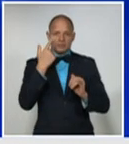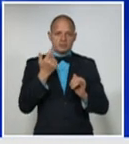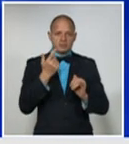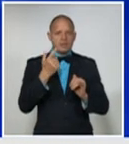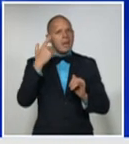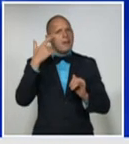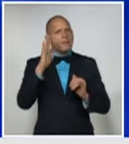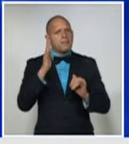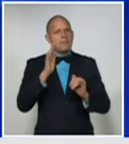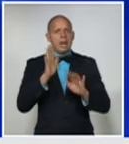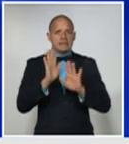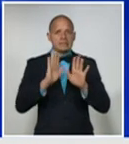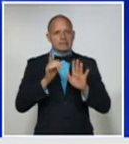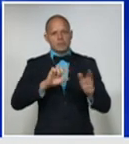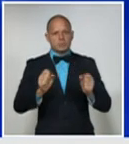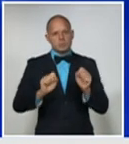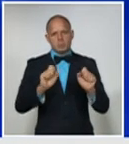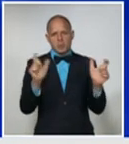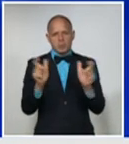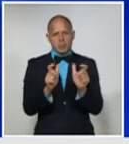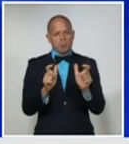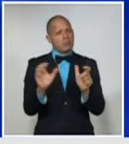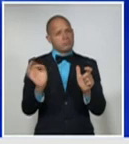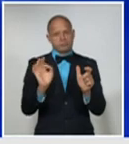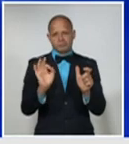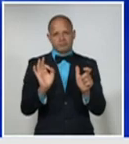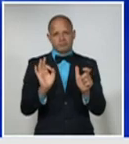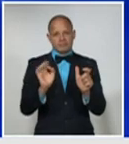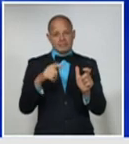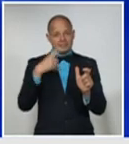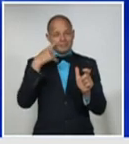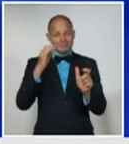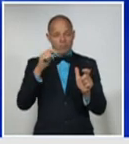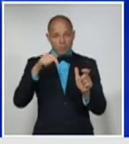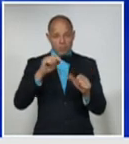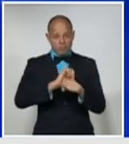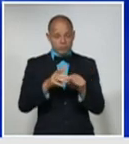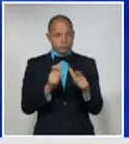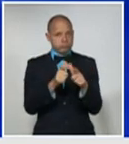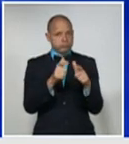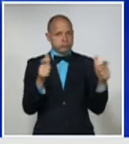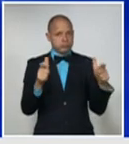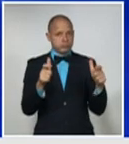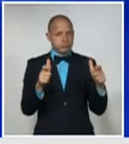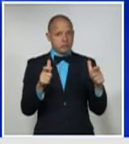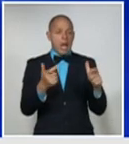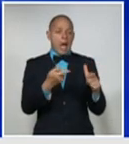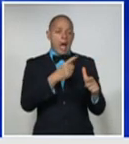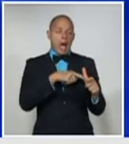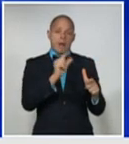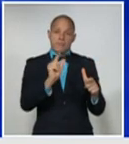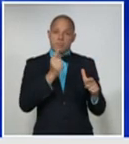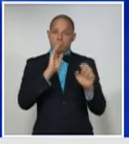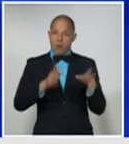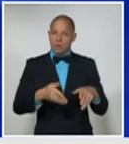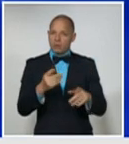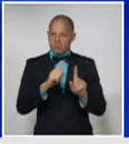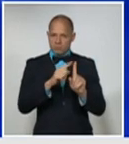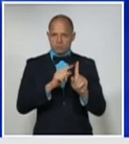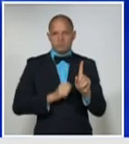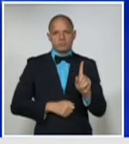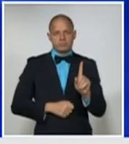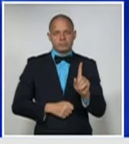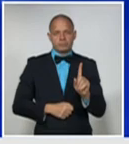una cifra elevada el día de hoy. Lamentamos el fallecimiento de una persona con COVID-19 en